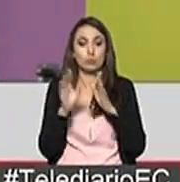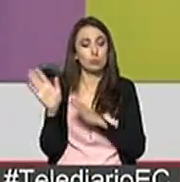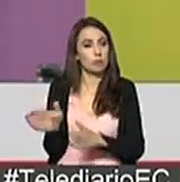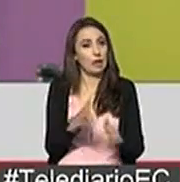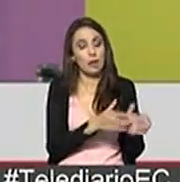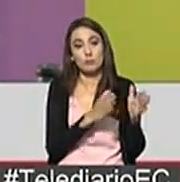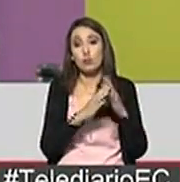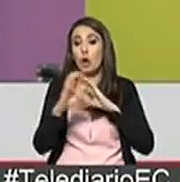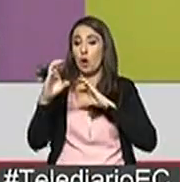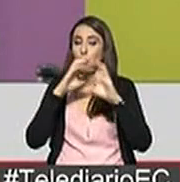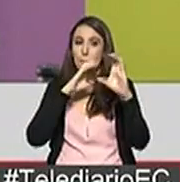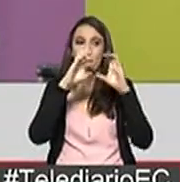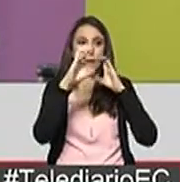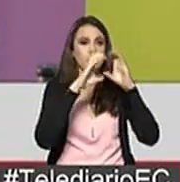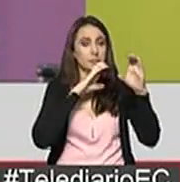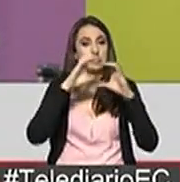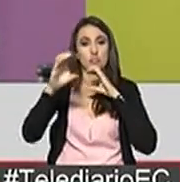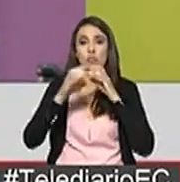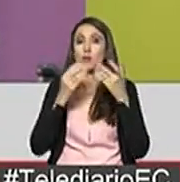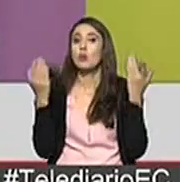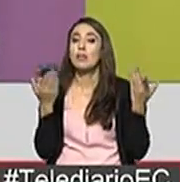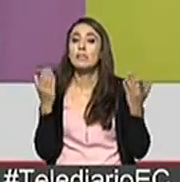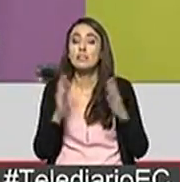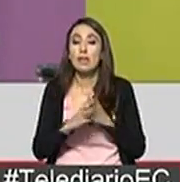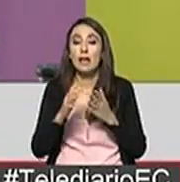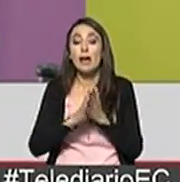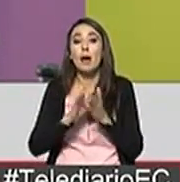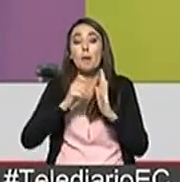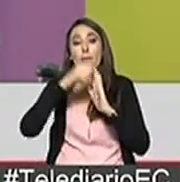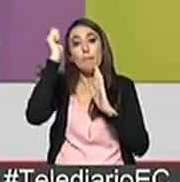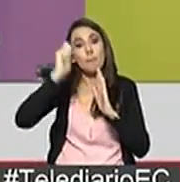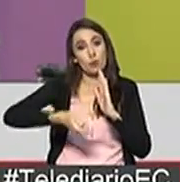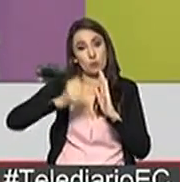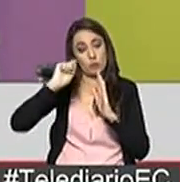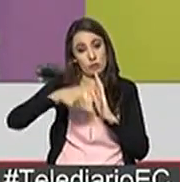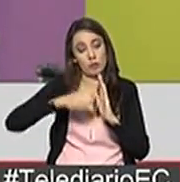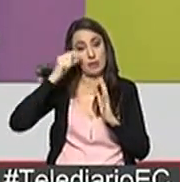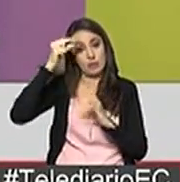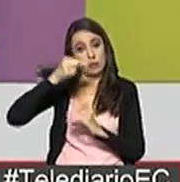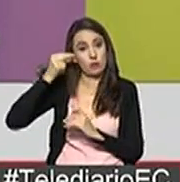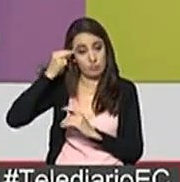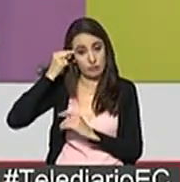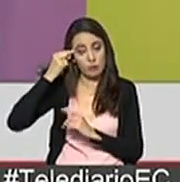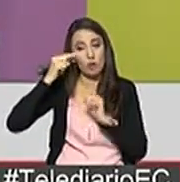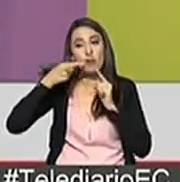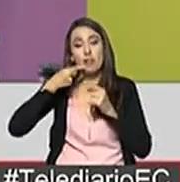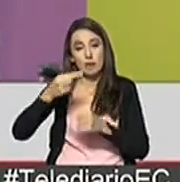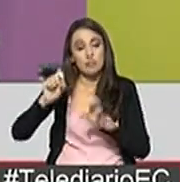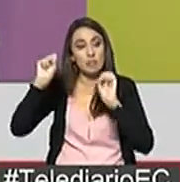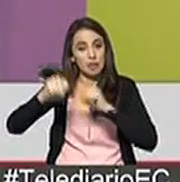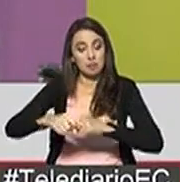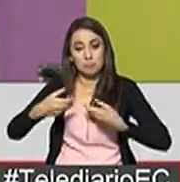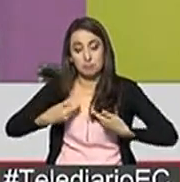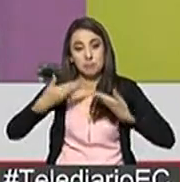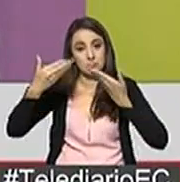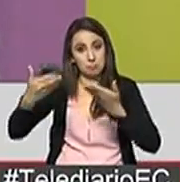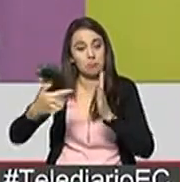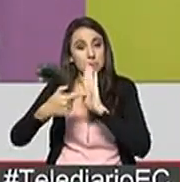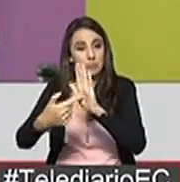de conversaciones directamente con las víctimas, la Procuraduría General del Estado se pone a disposición de